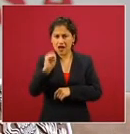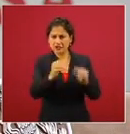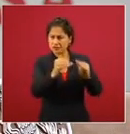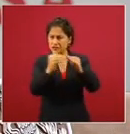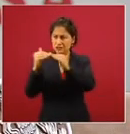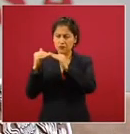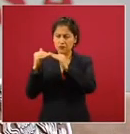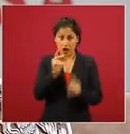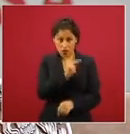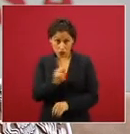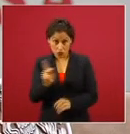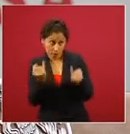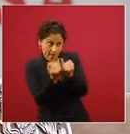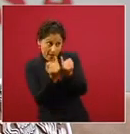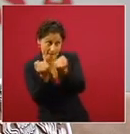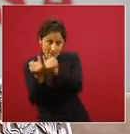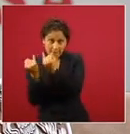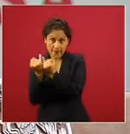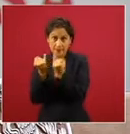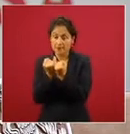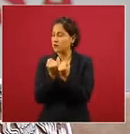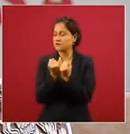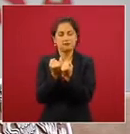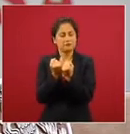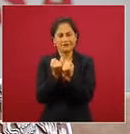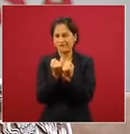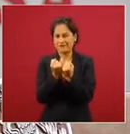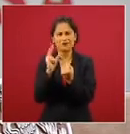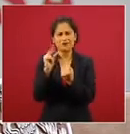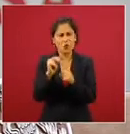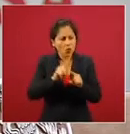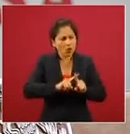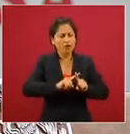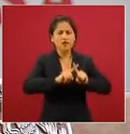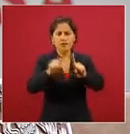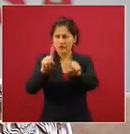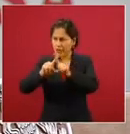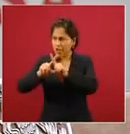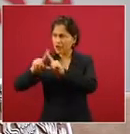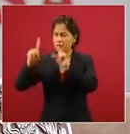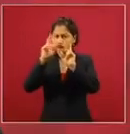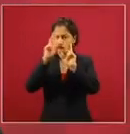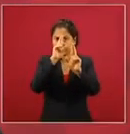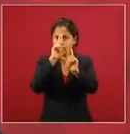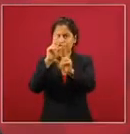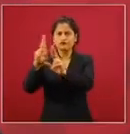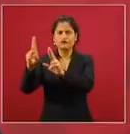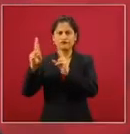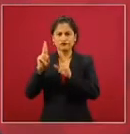pero no llegar al odio,